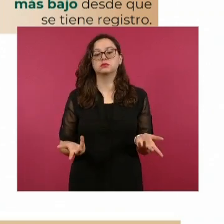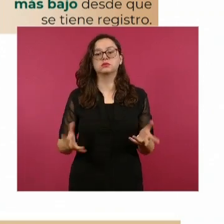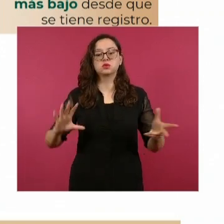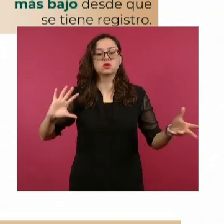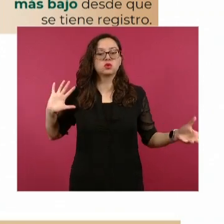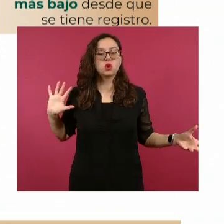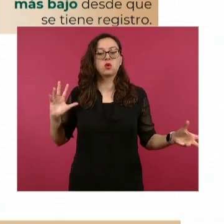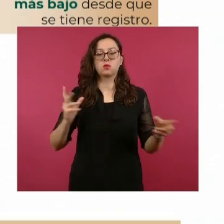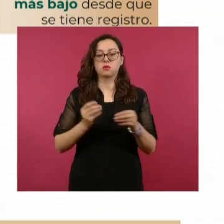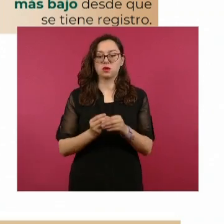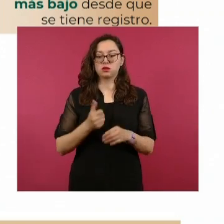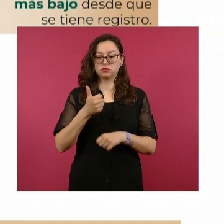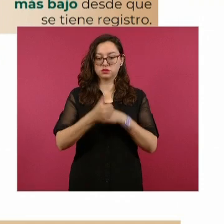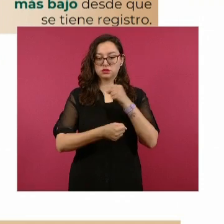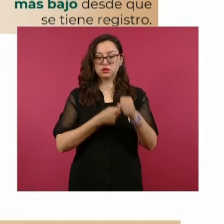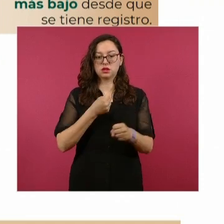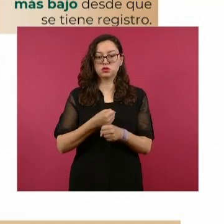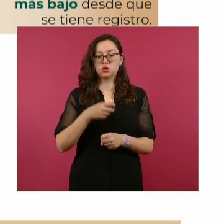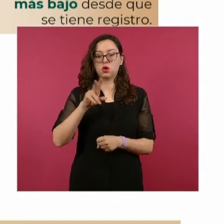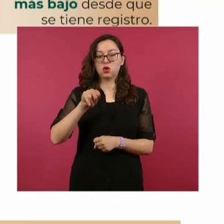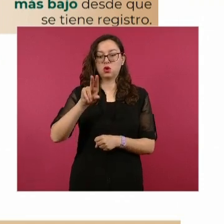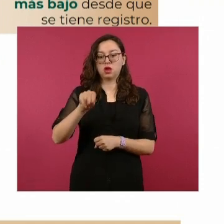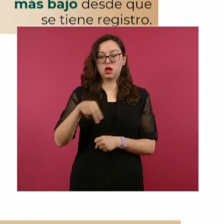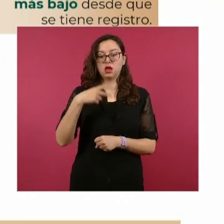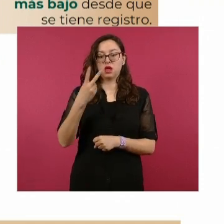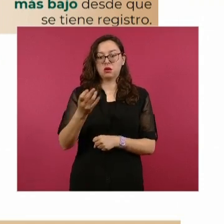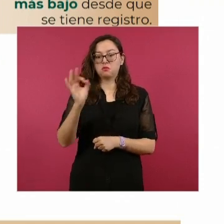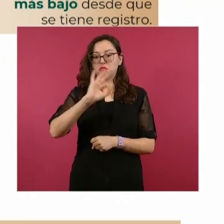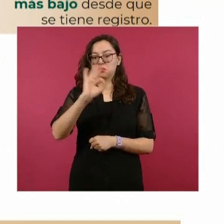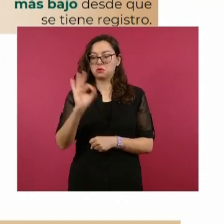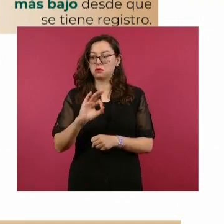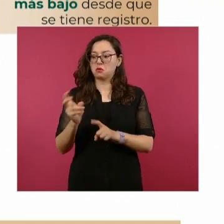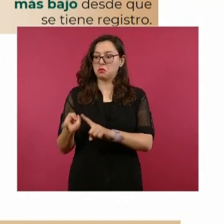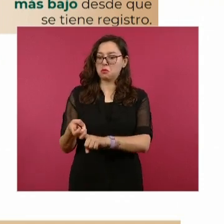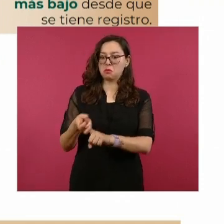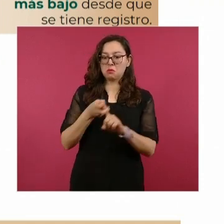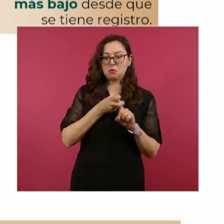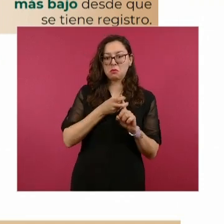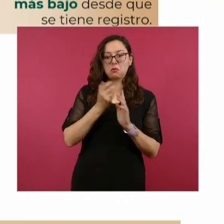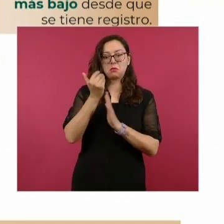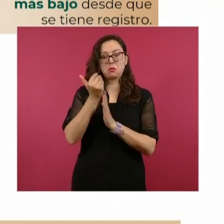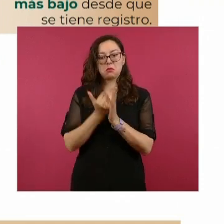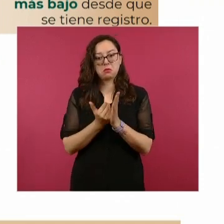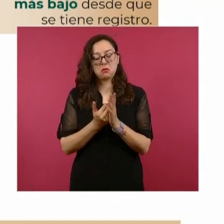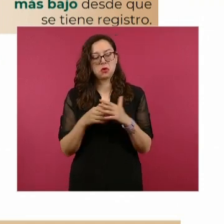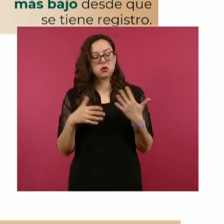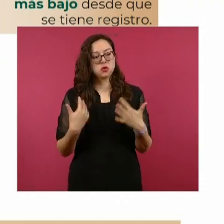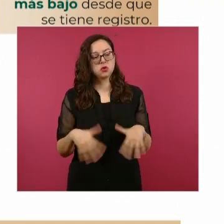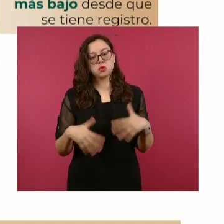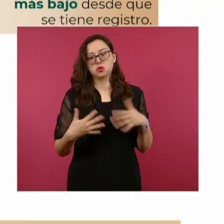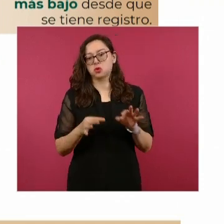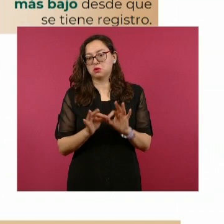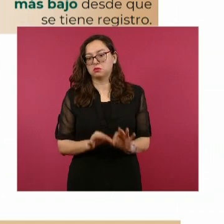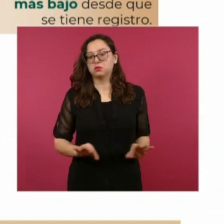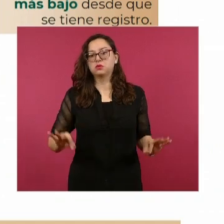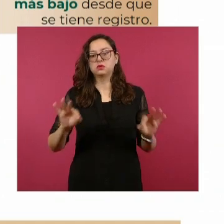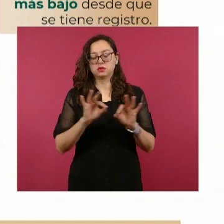82% de disminución en secuestros es un resultado para nosotros muy importante, y seguiremos trabajando